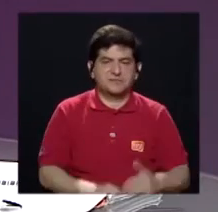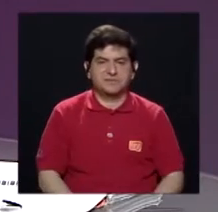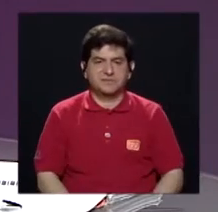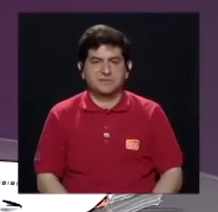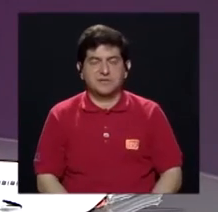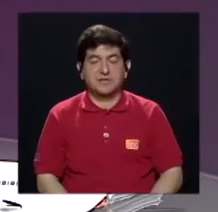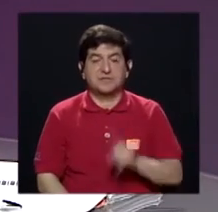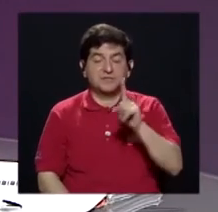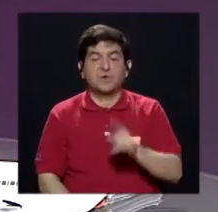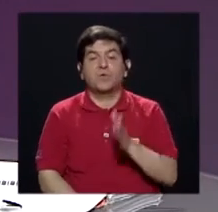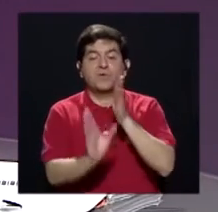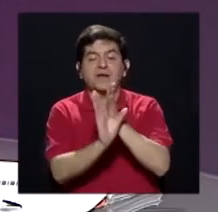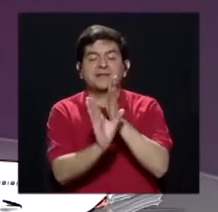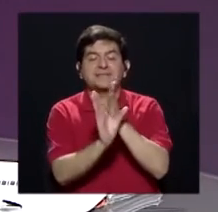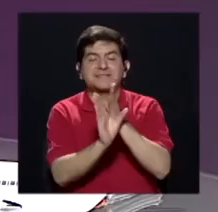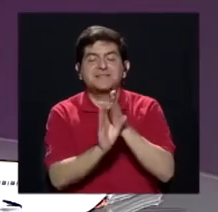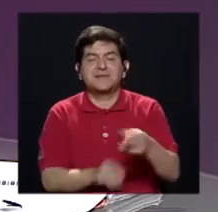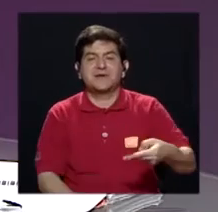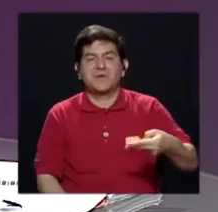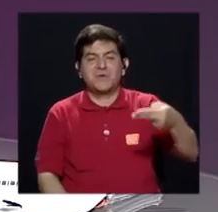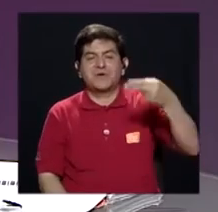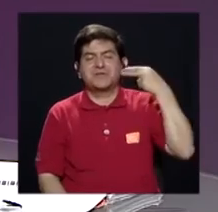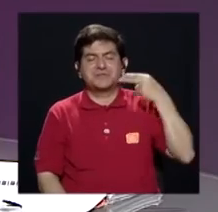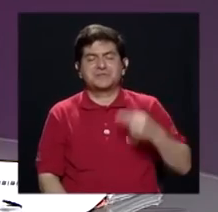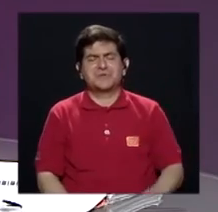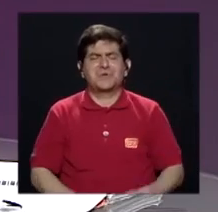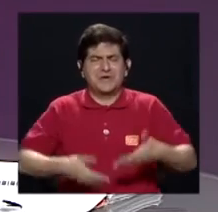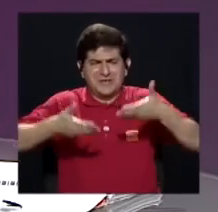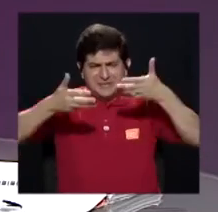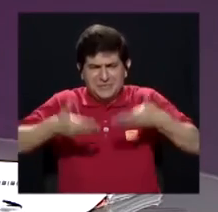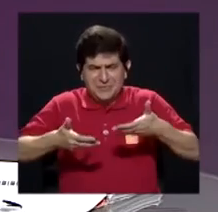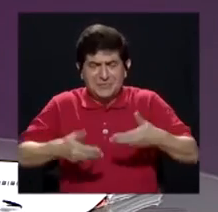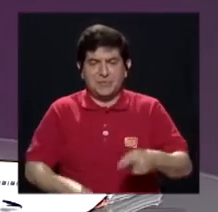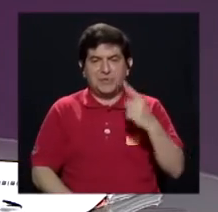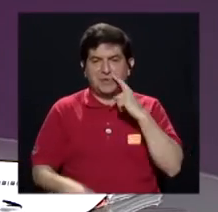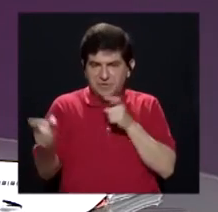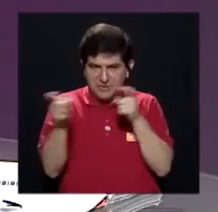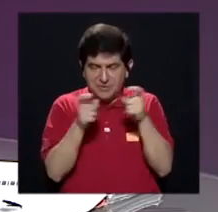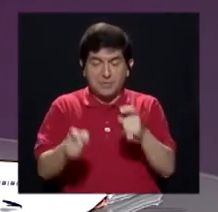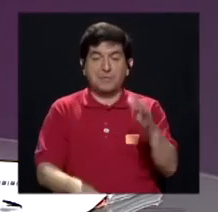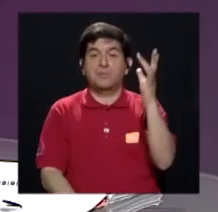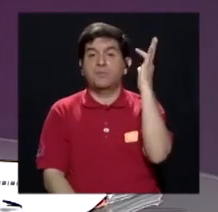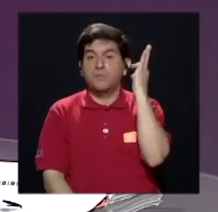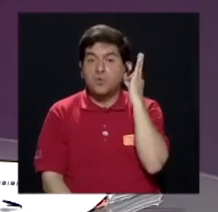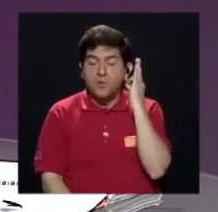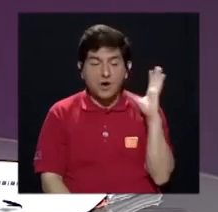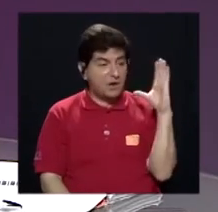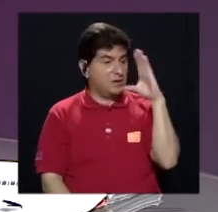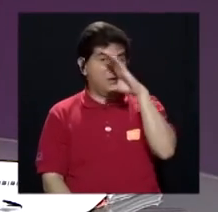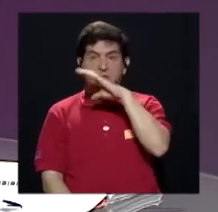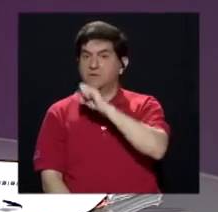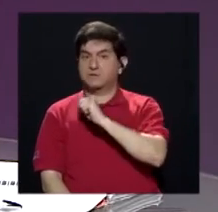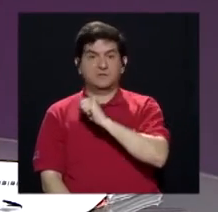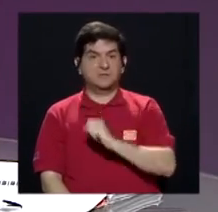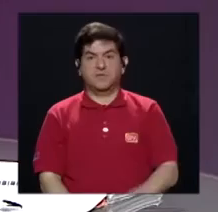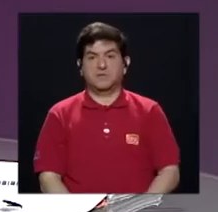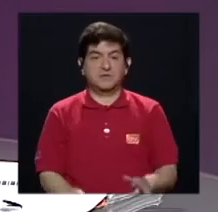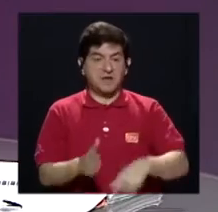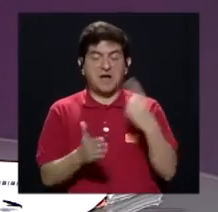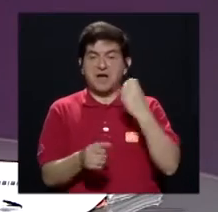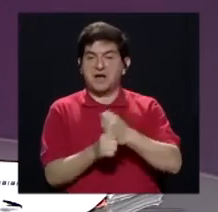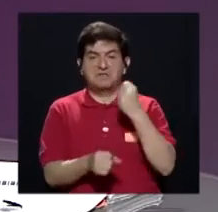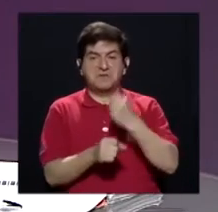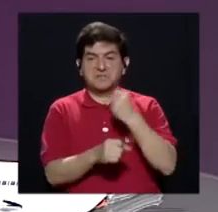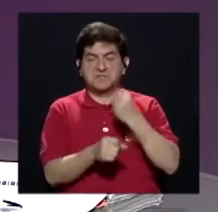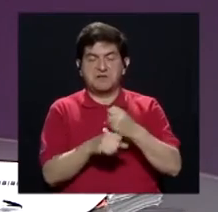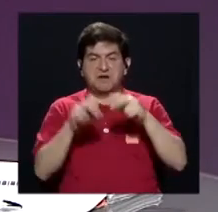una psicohistoria, digamos, muy pesada en el patriarcado que hace que las mujeres, sin darnos cuenta, porque a veces hemos trabajado